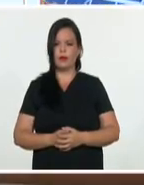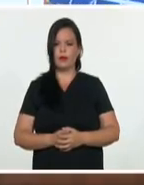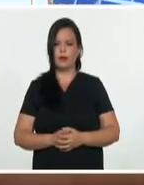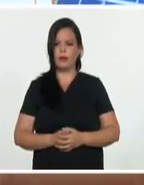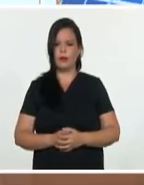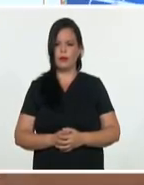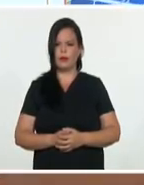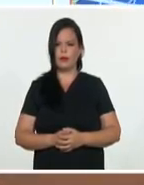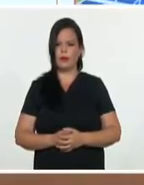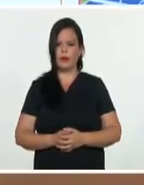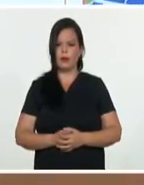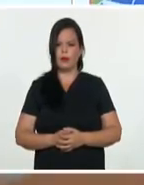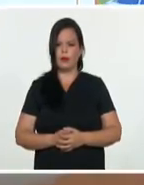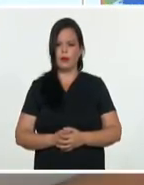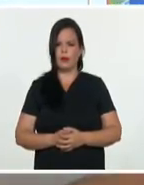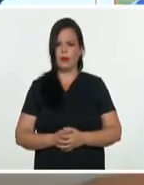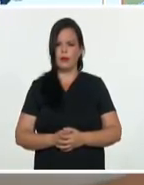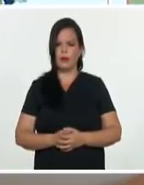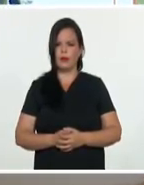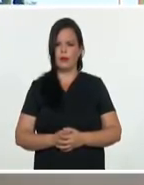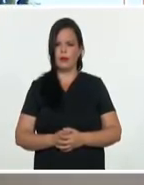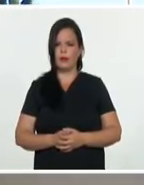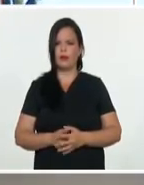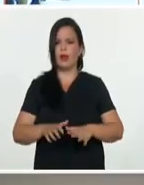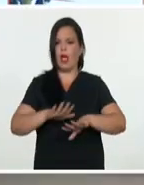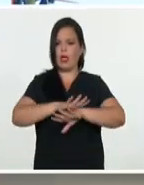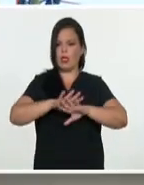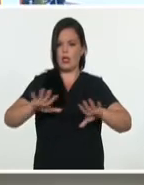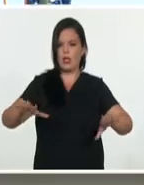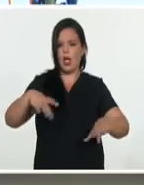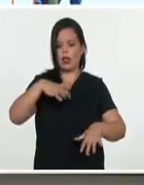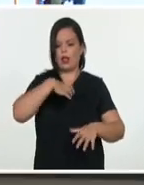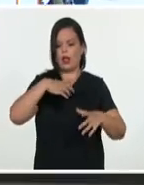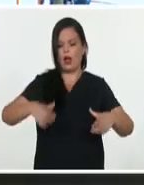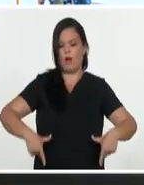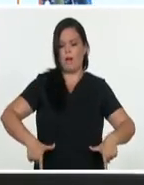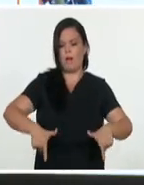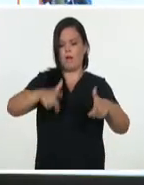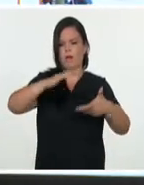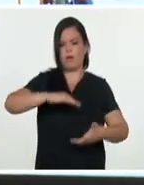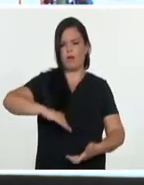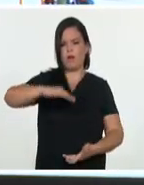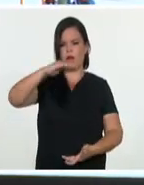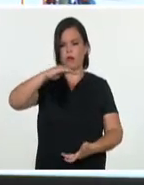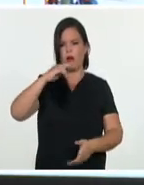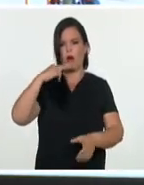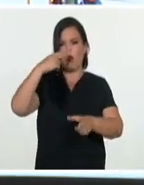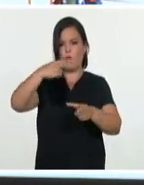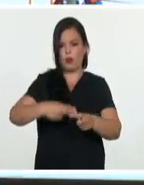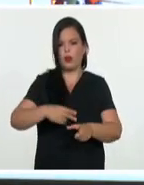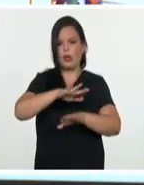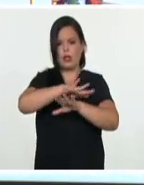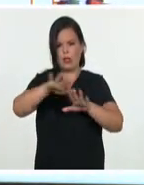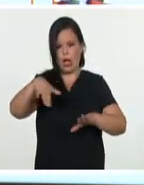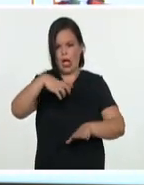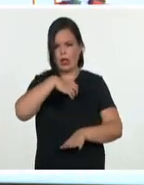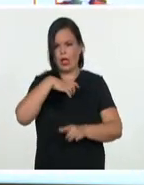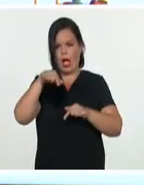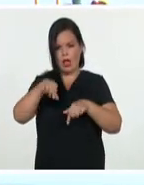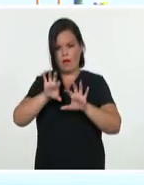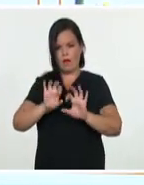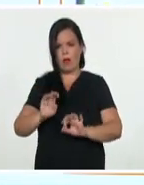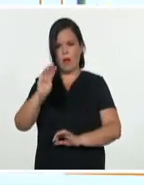el combustible allá en el puerto Mariel. En estos momentos están en servicio las centrales flotantes de allí de Mariel y están